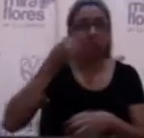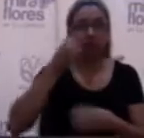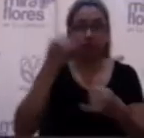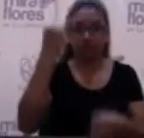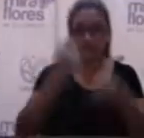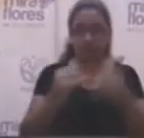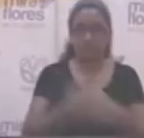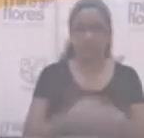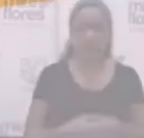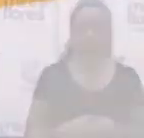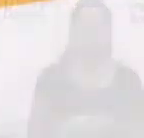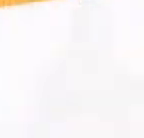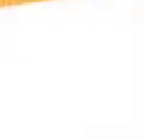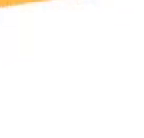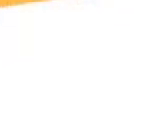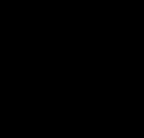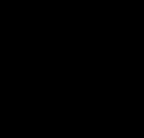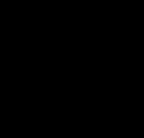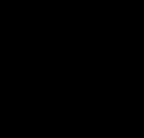la sesión.